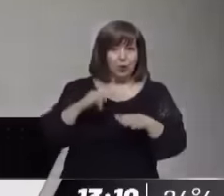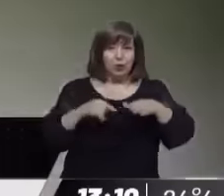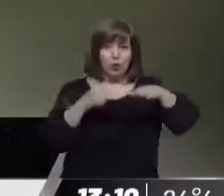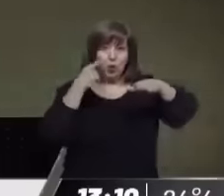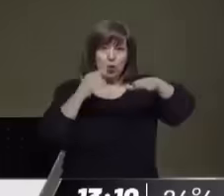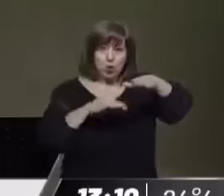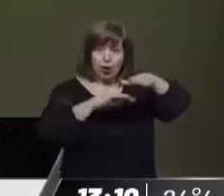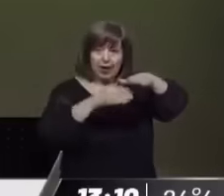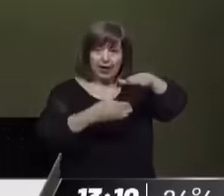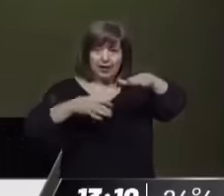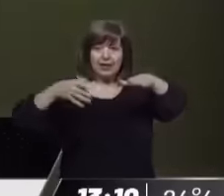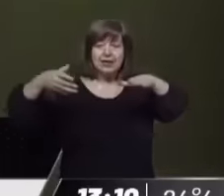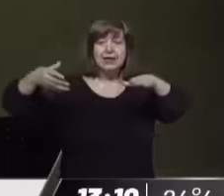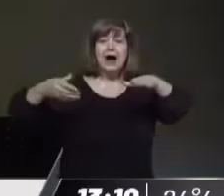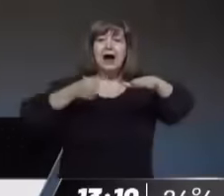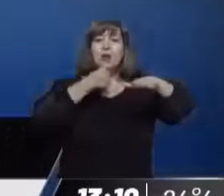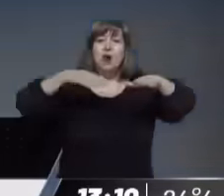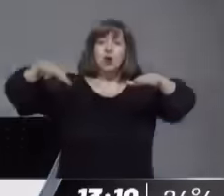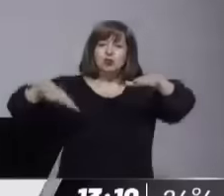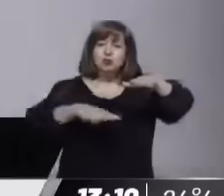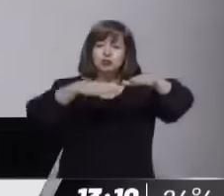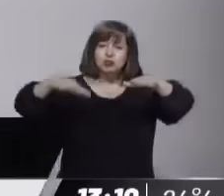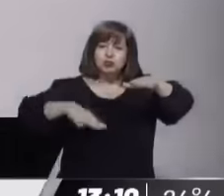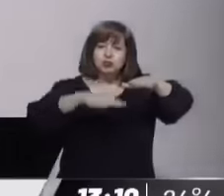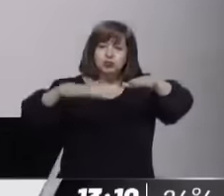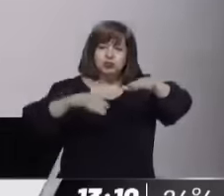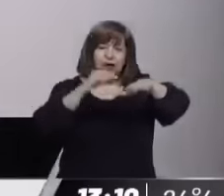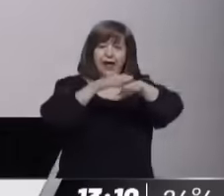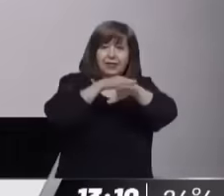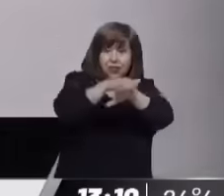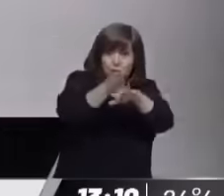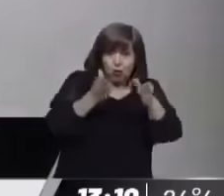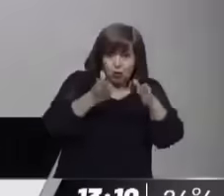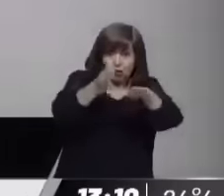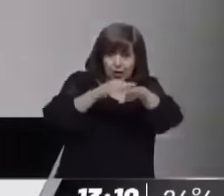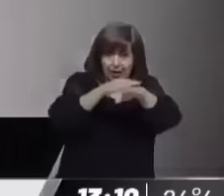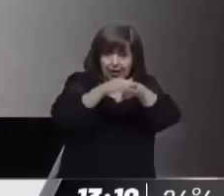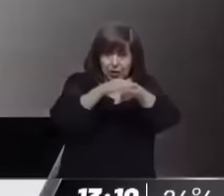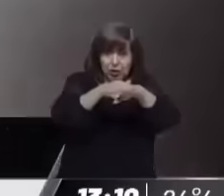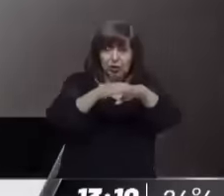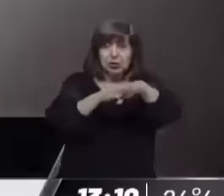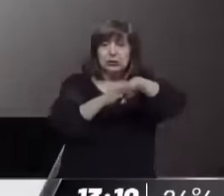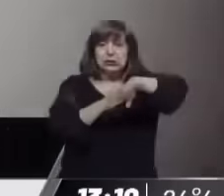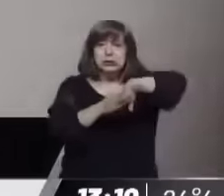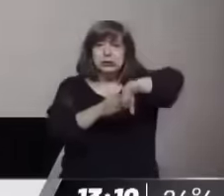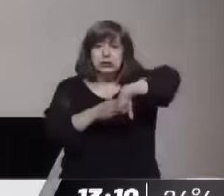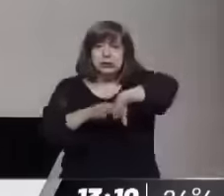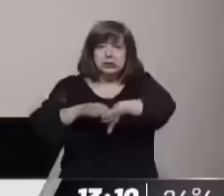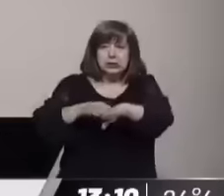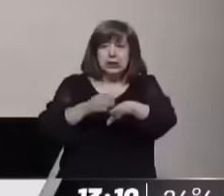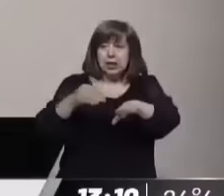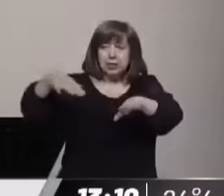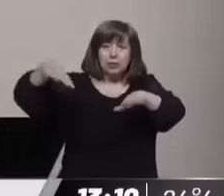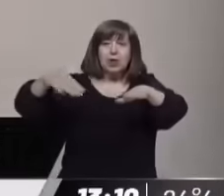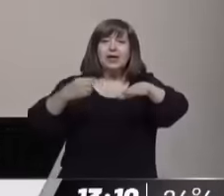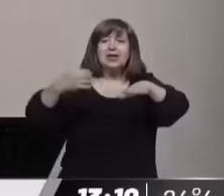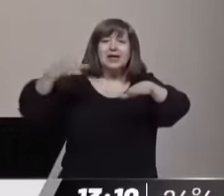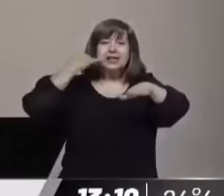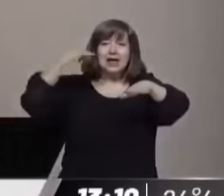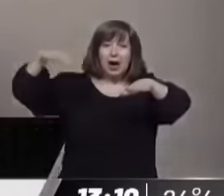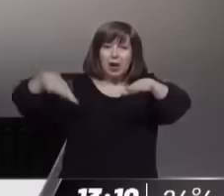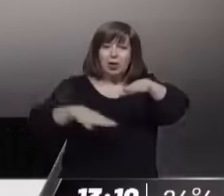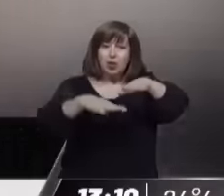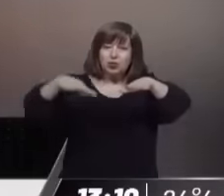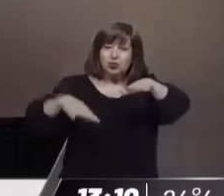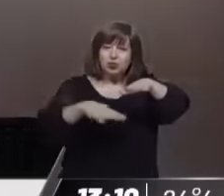hizo desaparecer, como lo contabas recién, parte del pavimento. El corte obstruye la conexión vial con la ruta provincial 61 y el